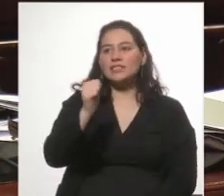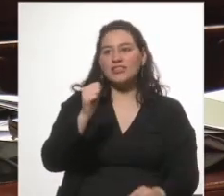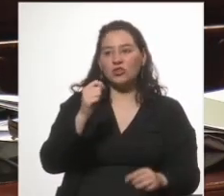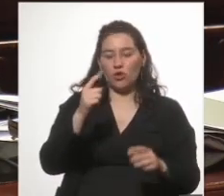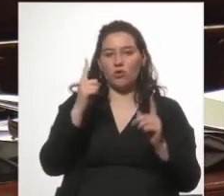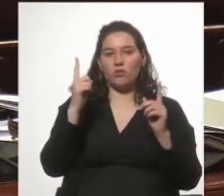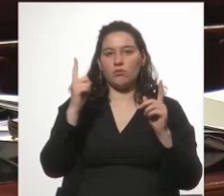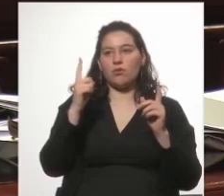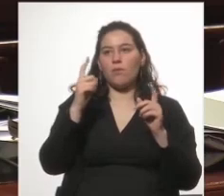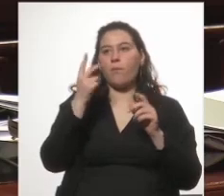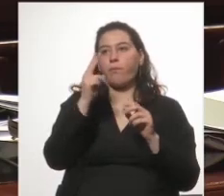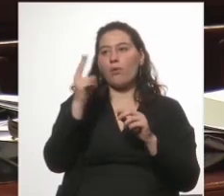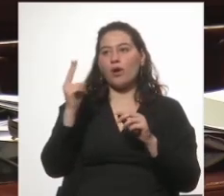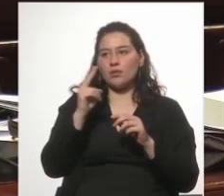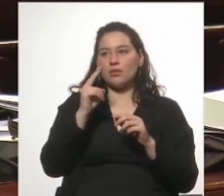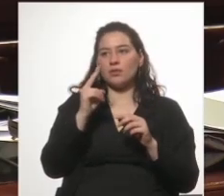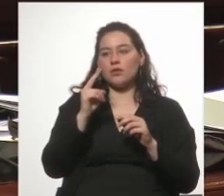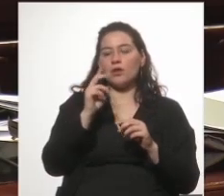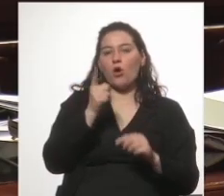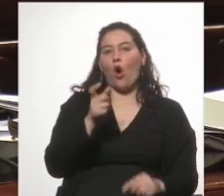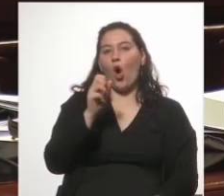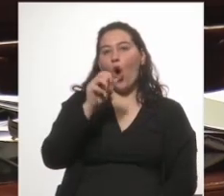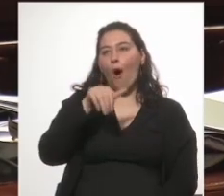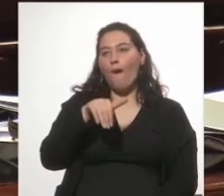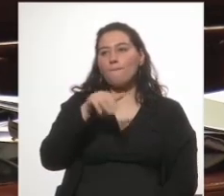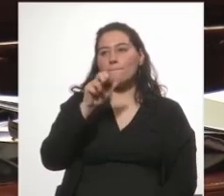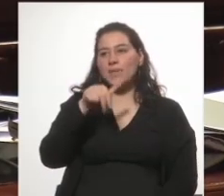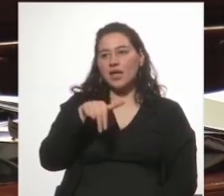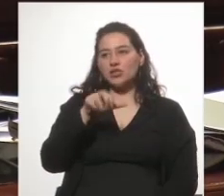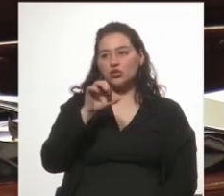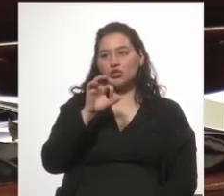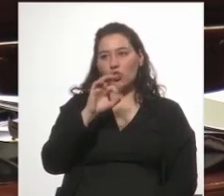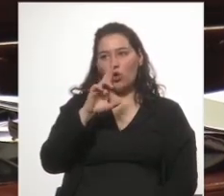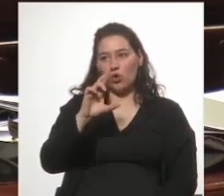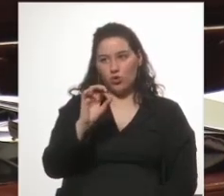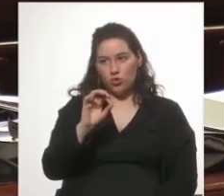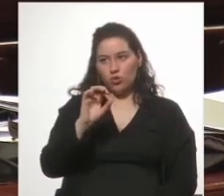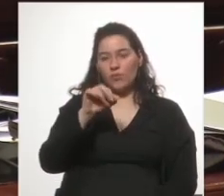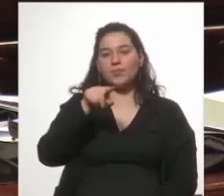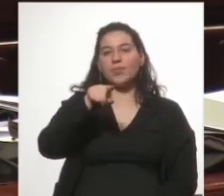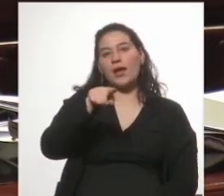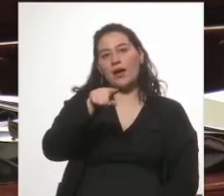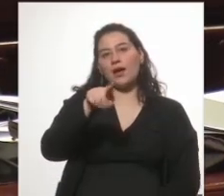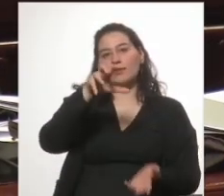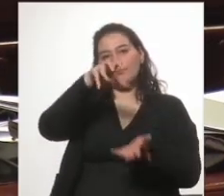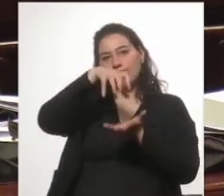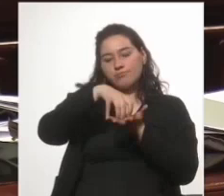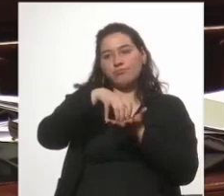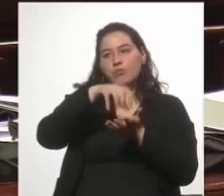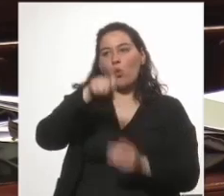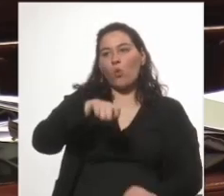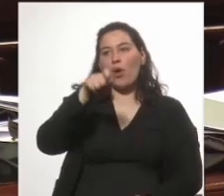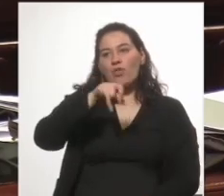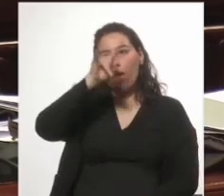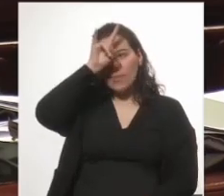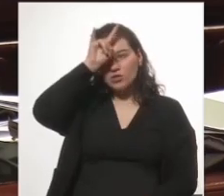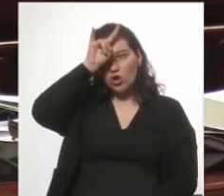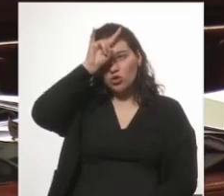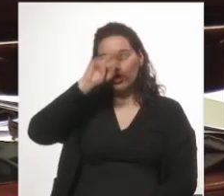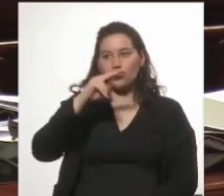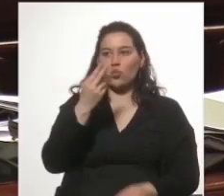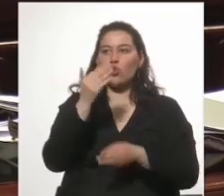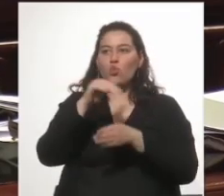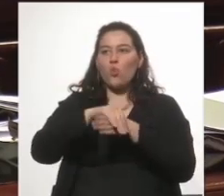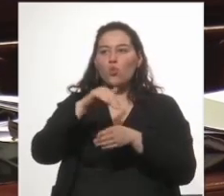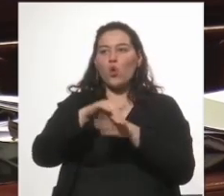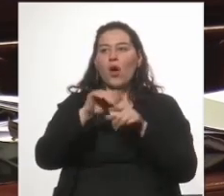agravado por la muerte del señor Roberto Gómez Soro, que se tramitaran ante el juzgado letrado de Paso de los Toros de segundo turno, y que